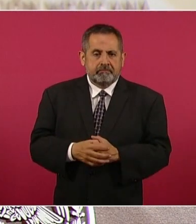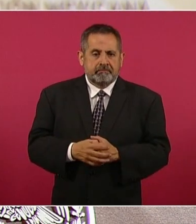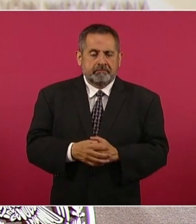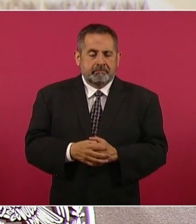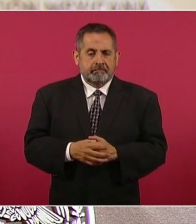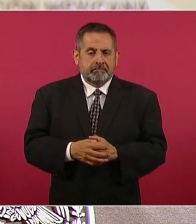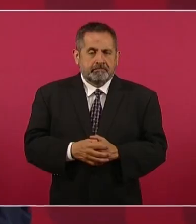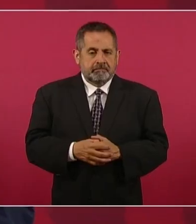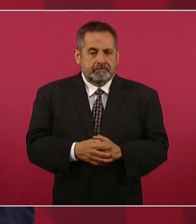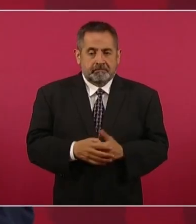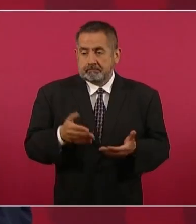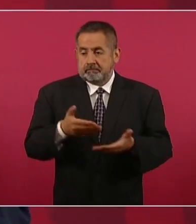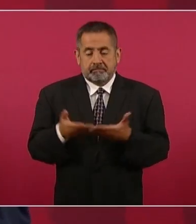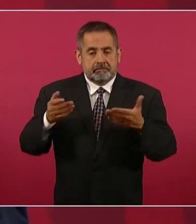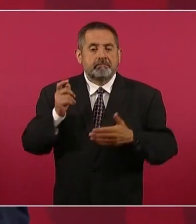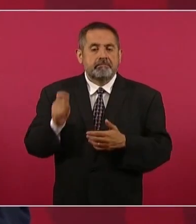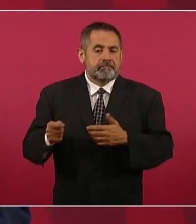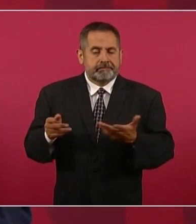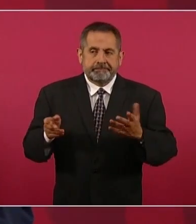De ahora es